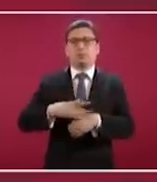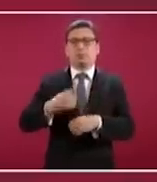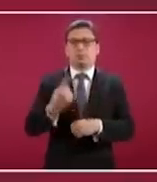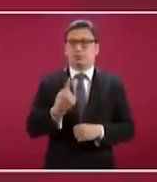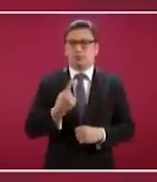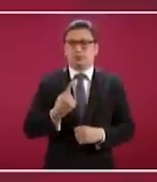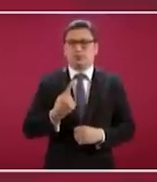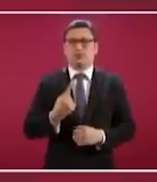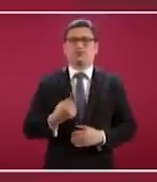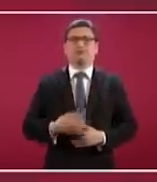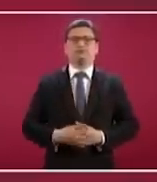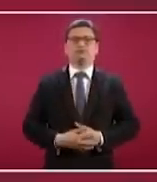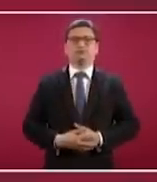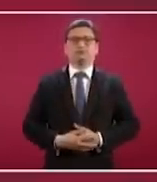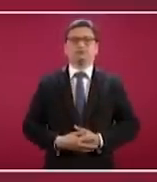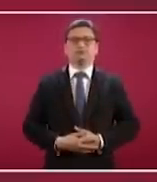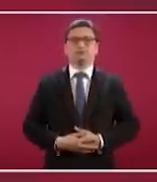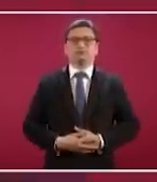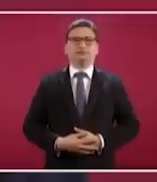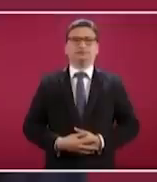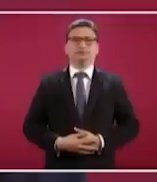se